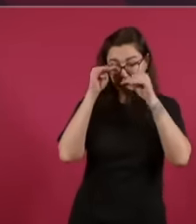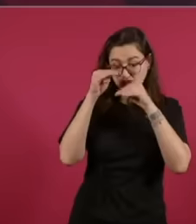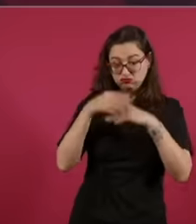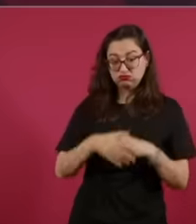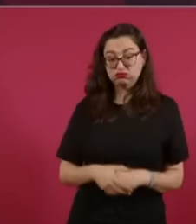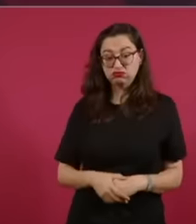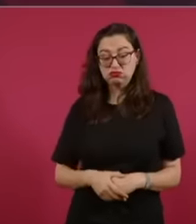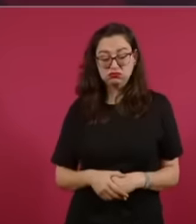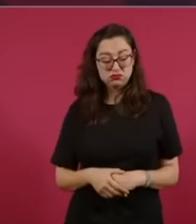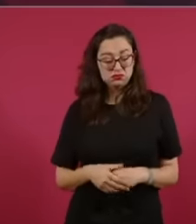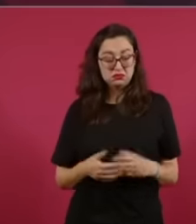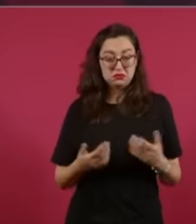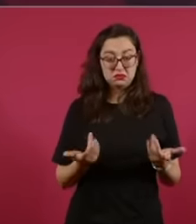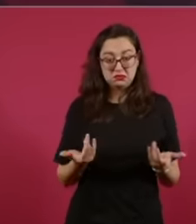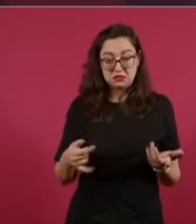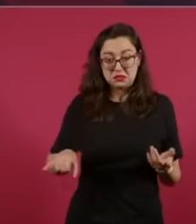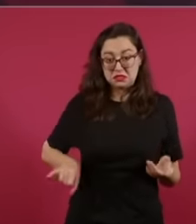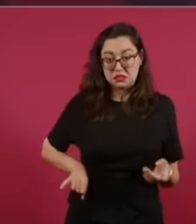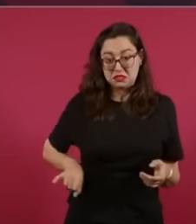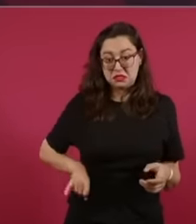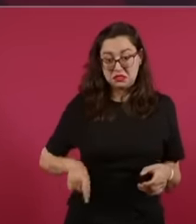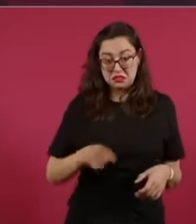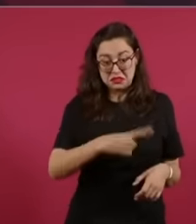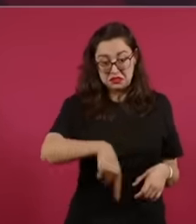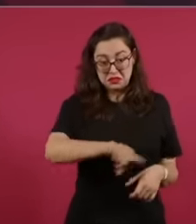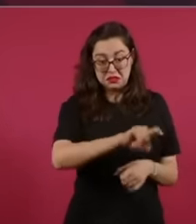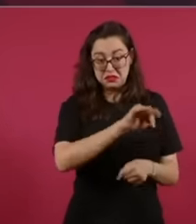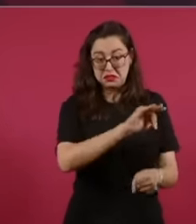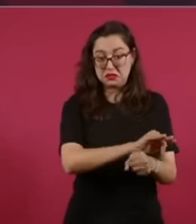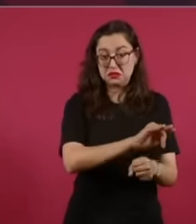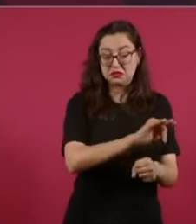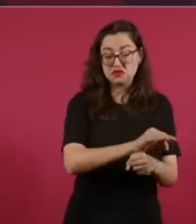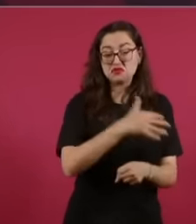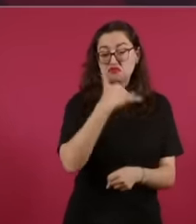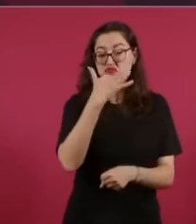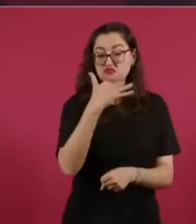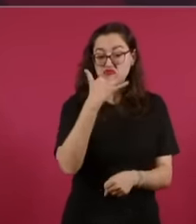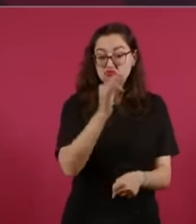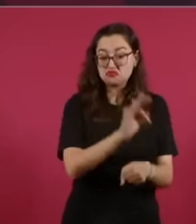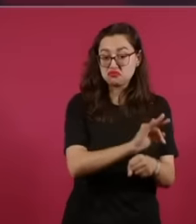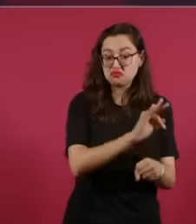defensores de intereses creados, defensores del régimen corrupto.